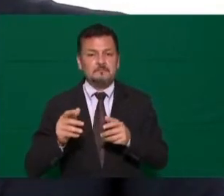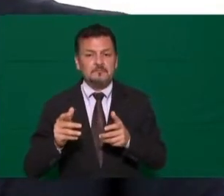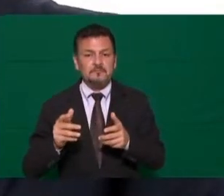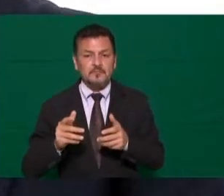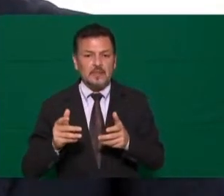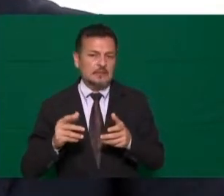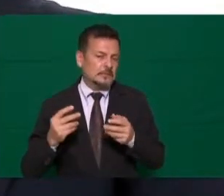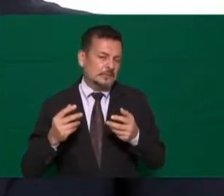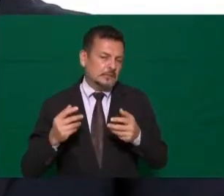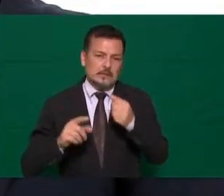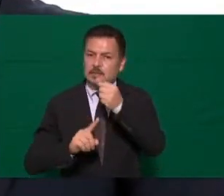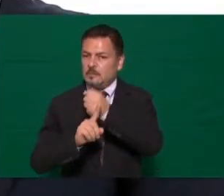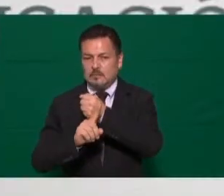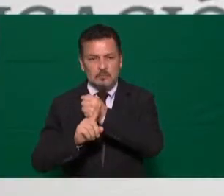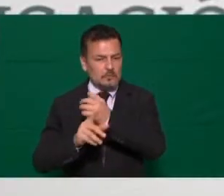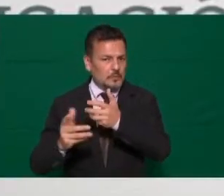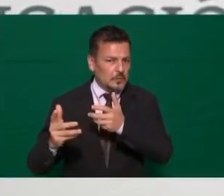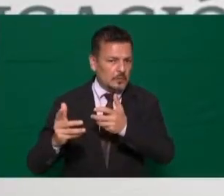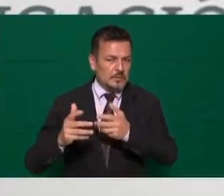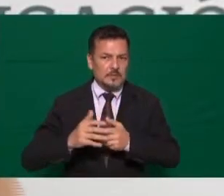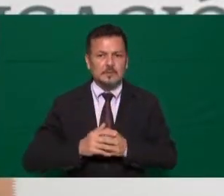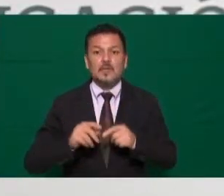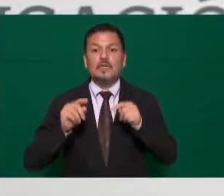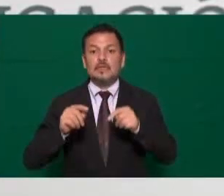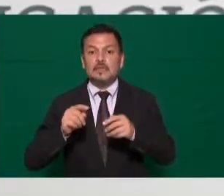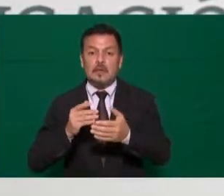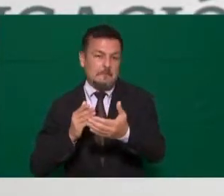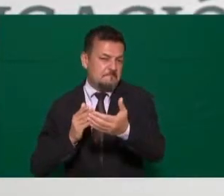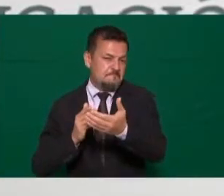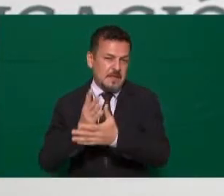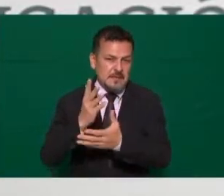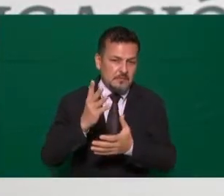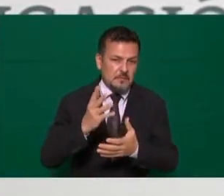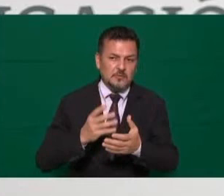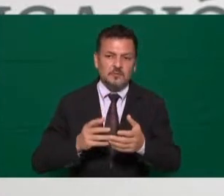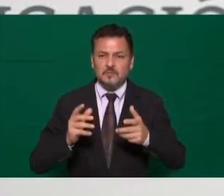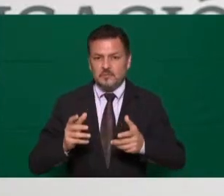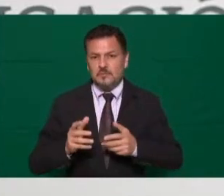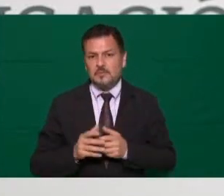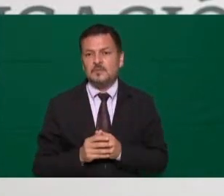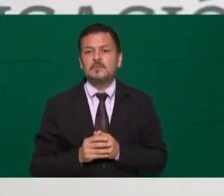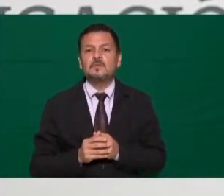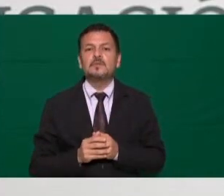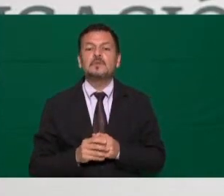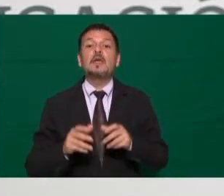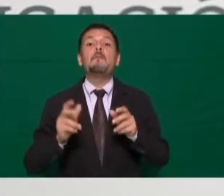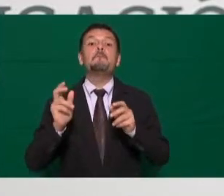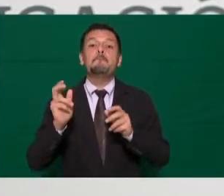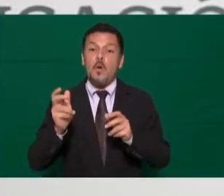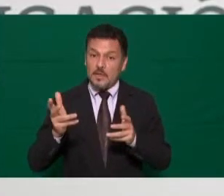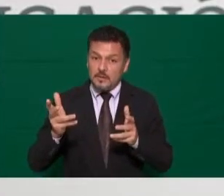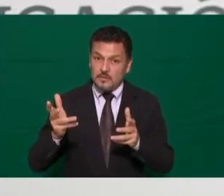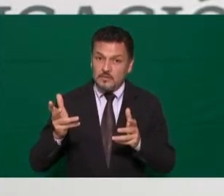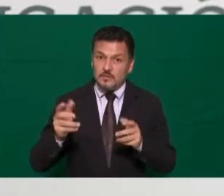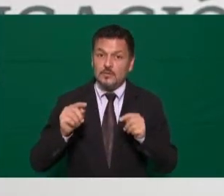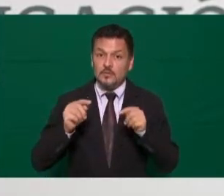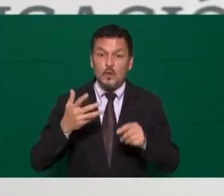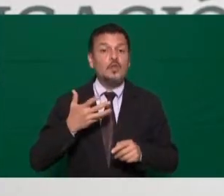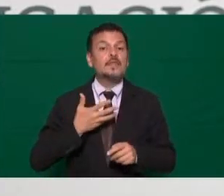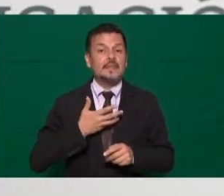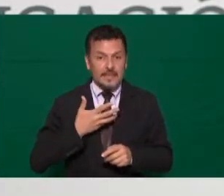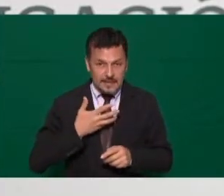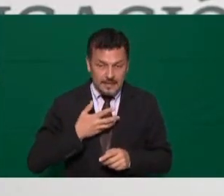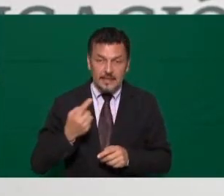cualquier adversidad y salimos adelante. Por eso